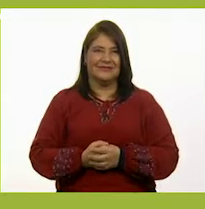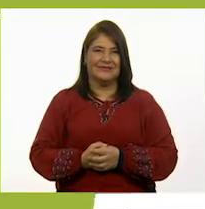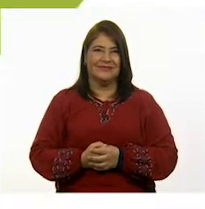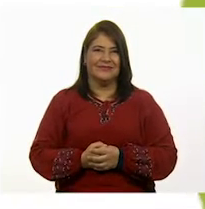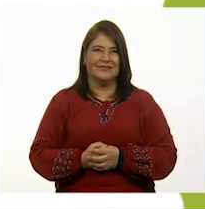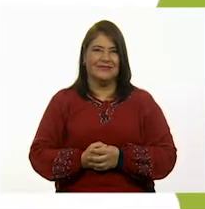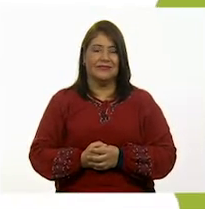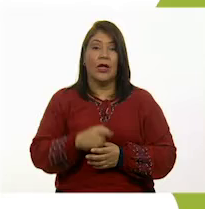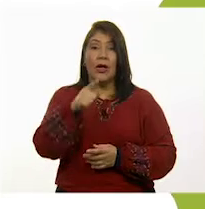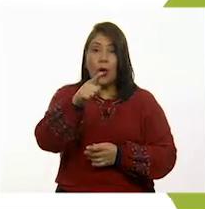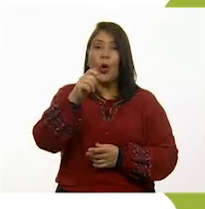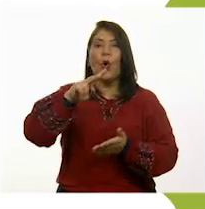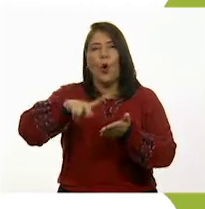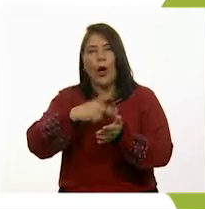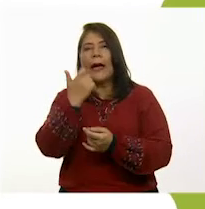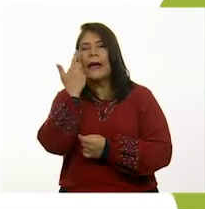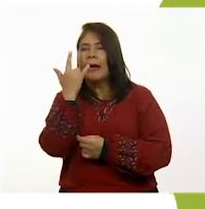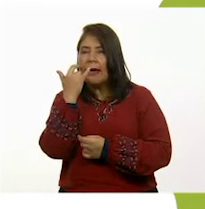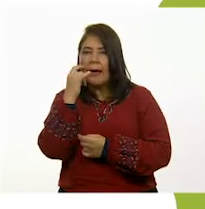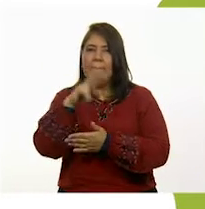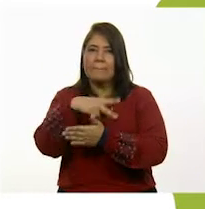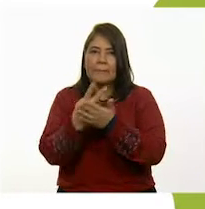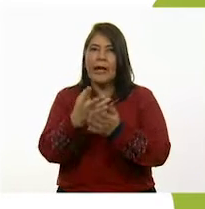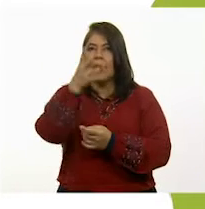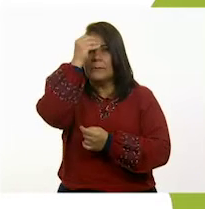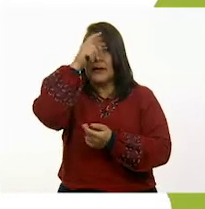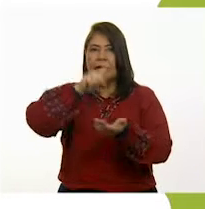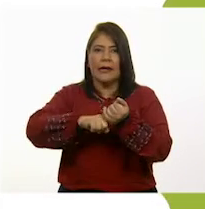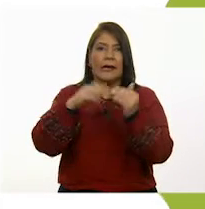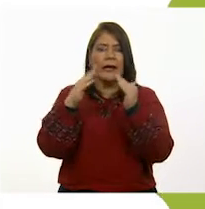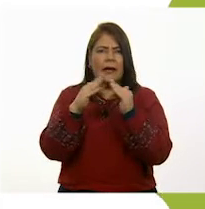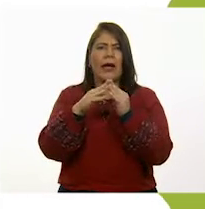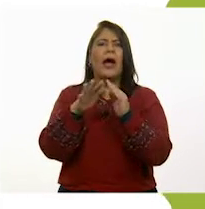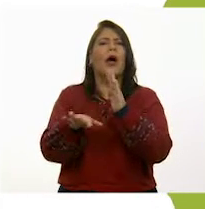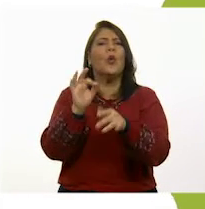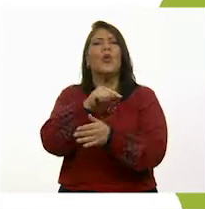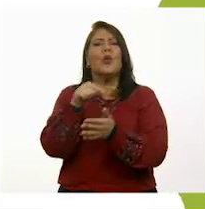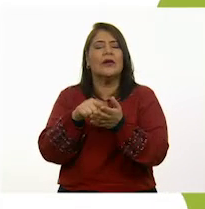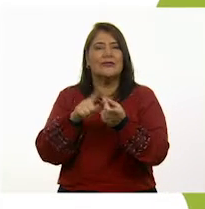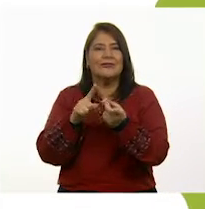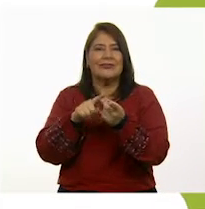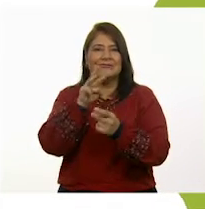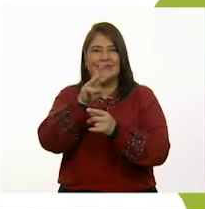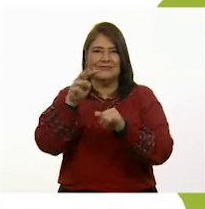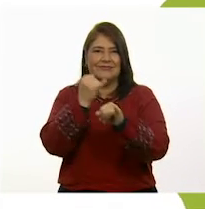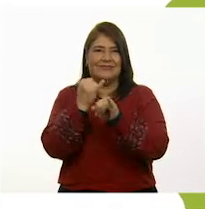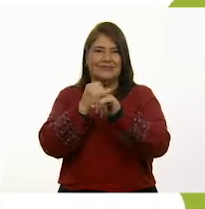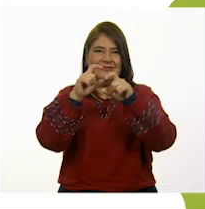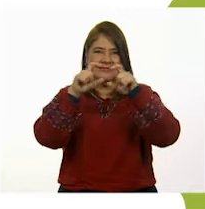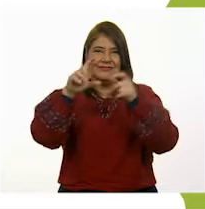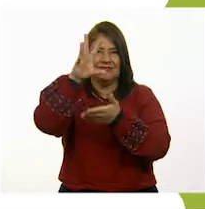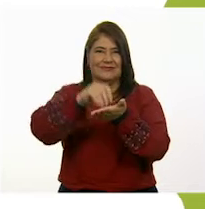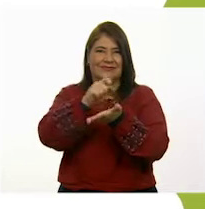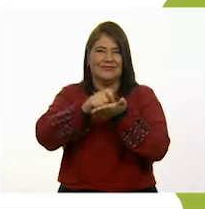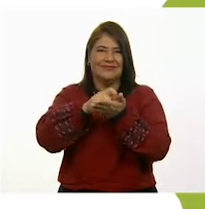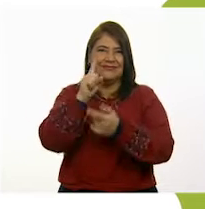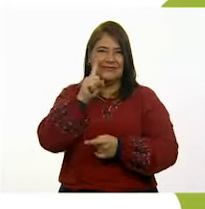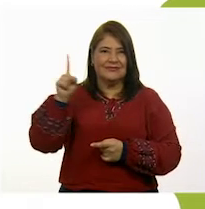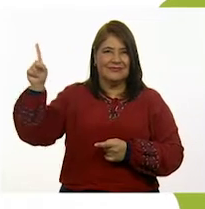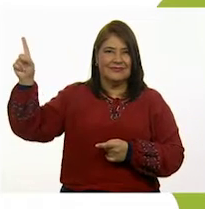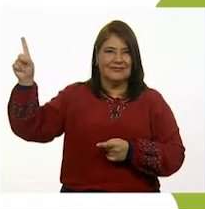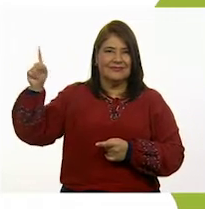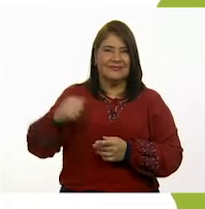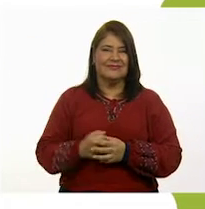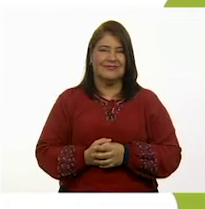conalitec.sep.gob.mx. Si quieres volver a ver los programas de Aprende en Casa, los puedes encontrar en la siguiente liga,